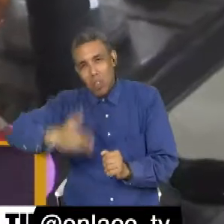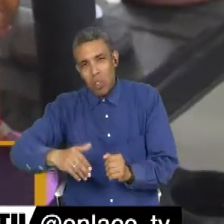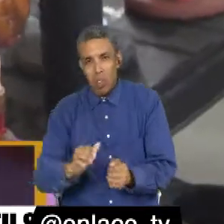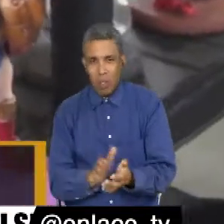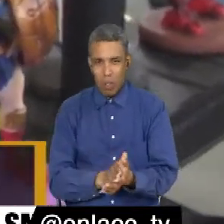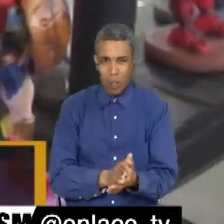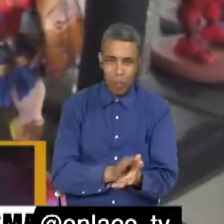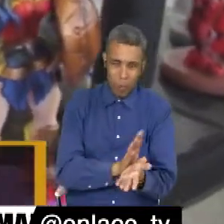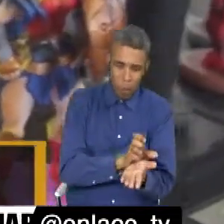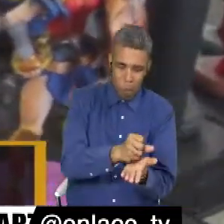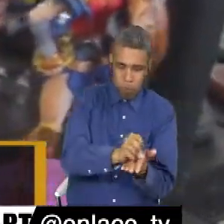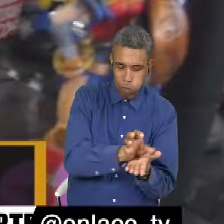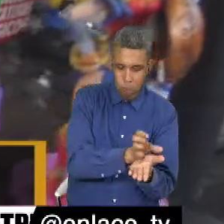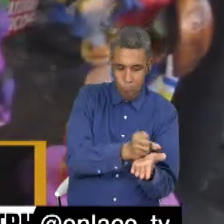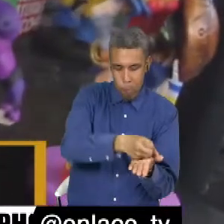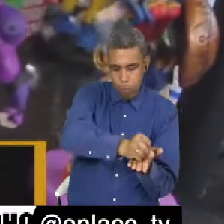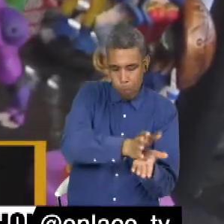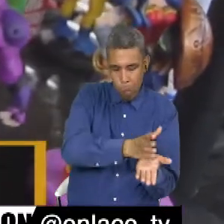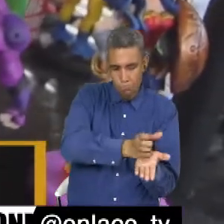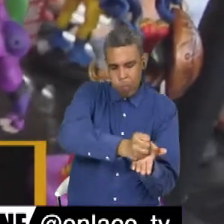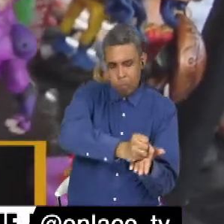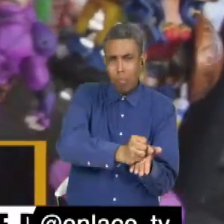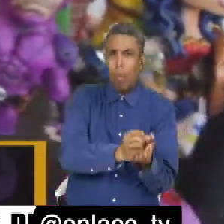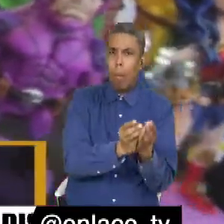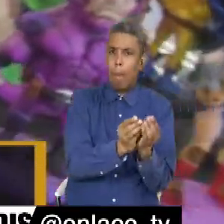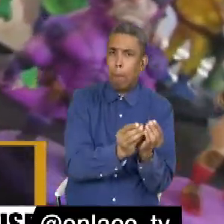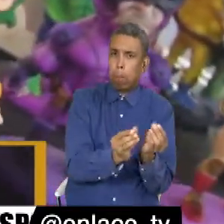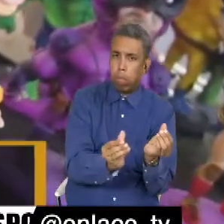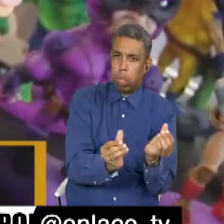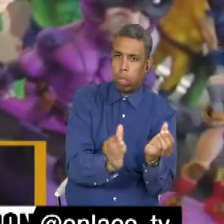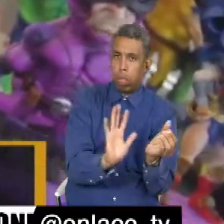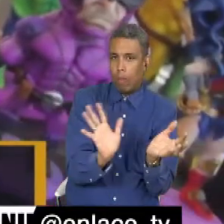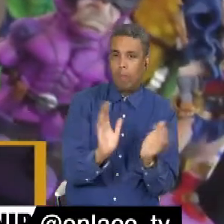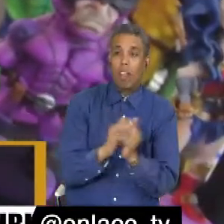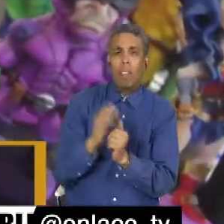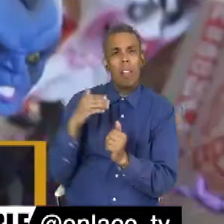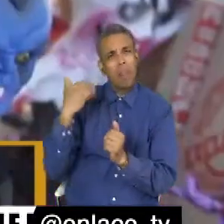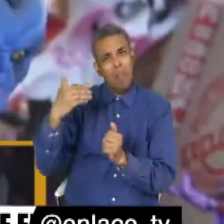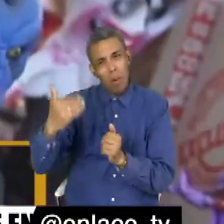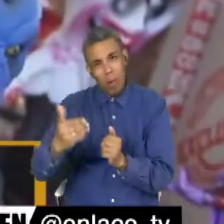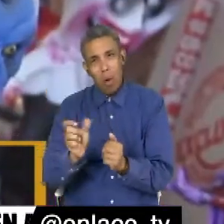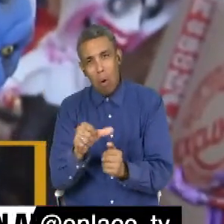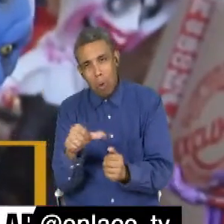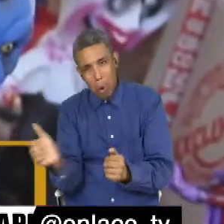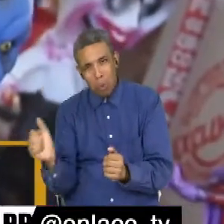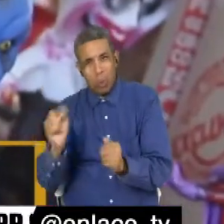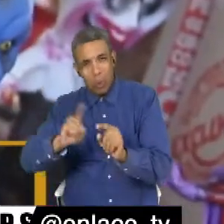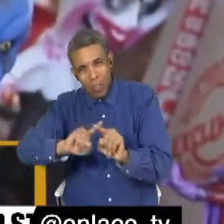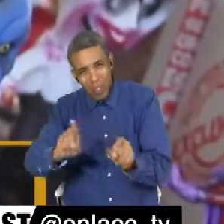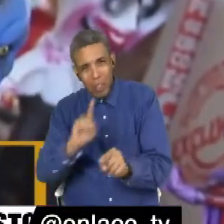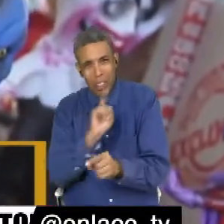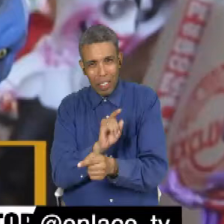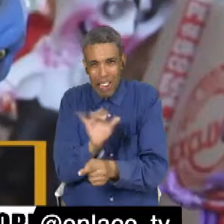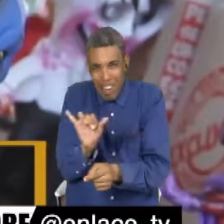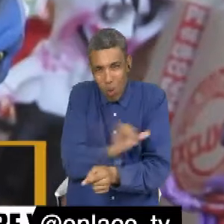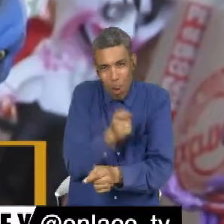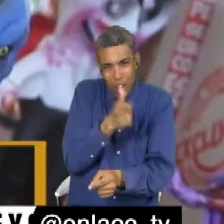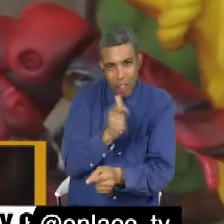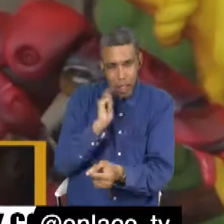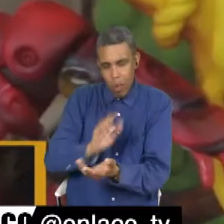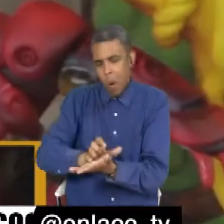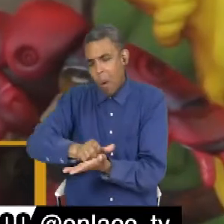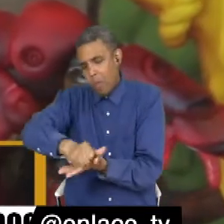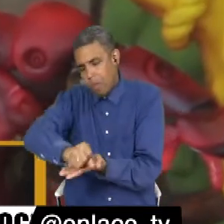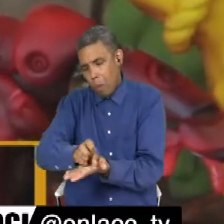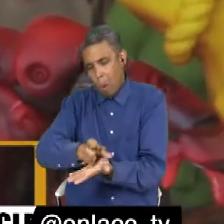necesito material que se endureciera, entonces me pasé a la porcelana fría o porcelanicrom. Muy bien. ¿Y es usted